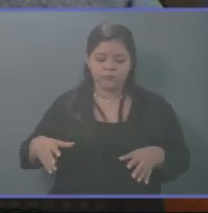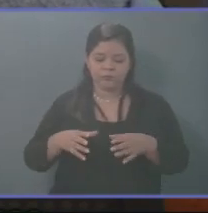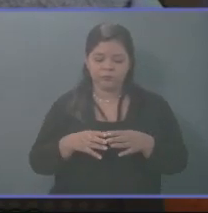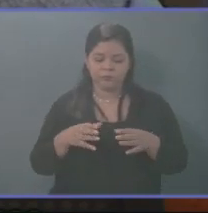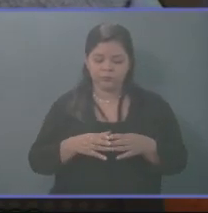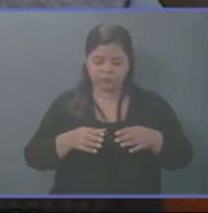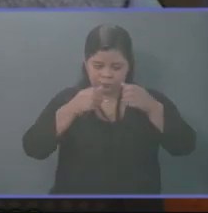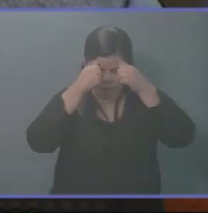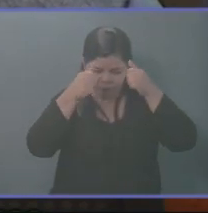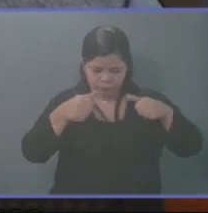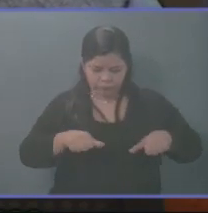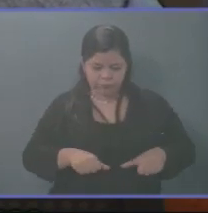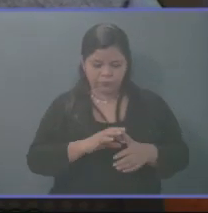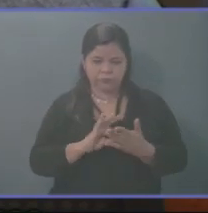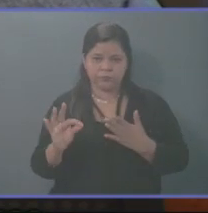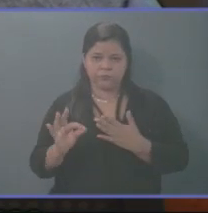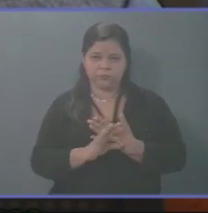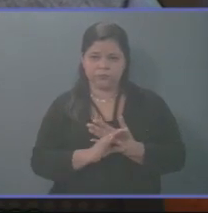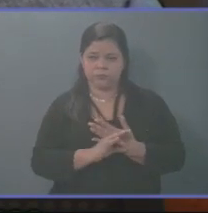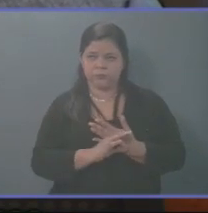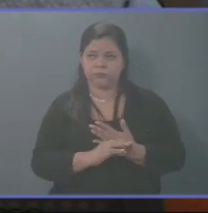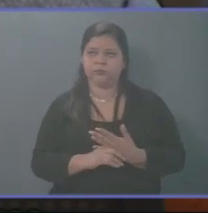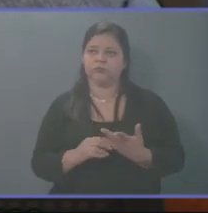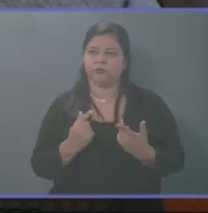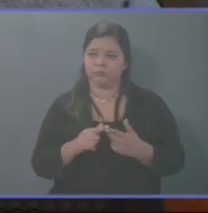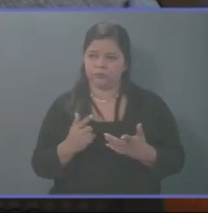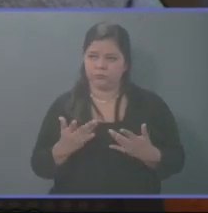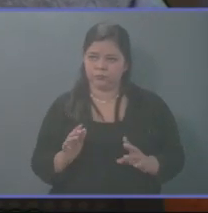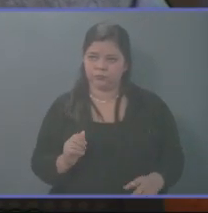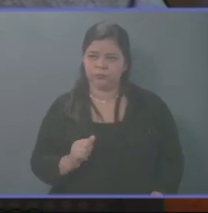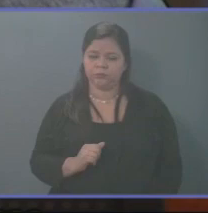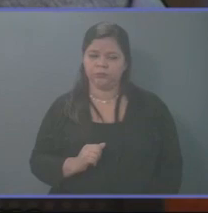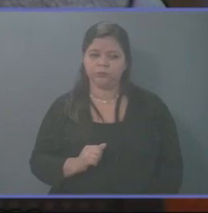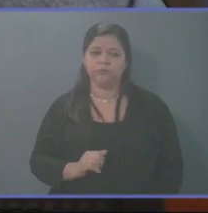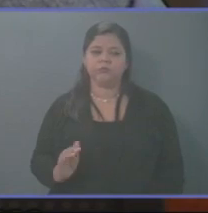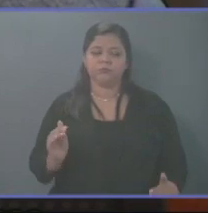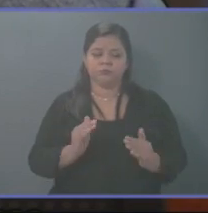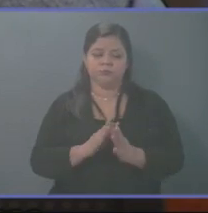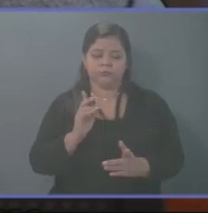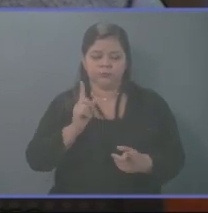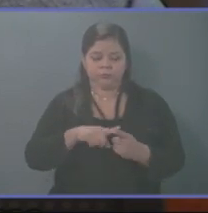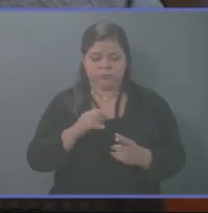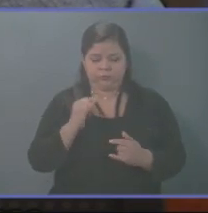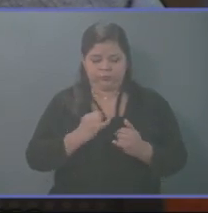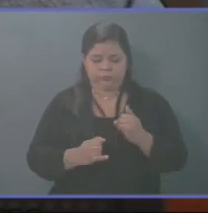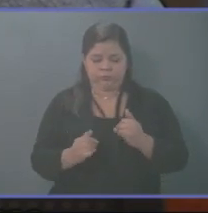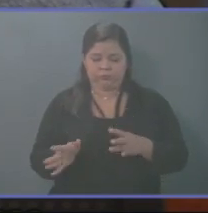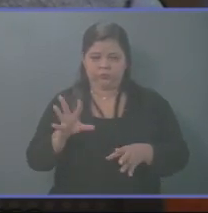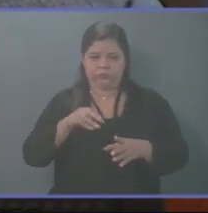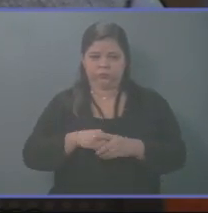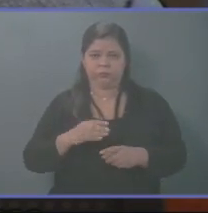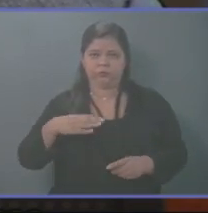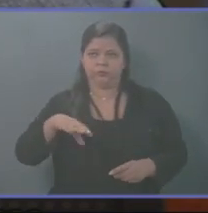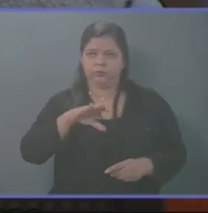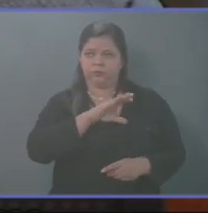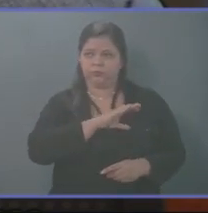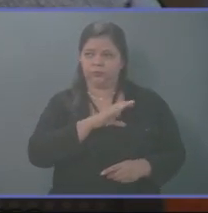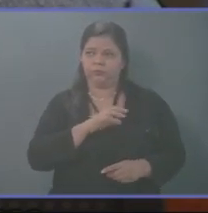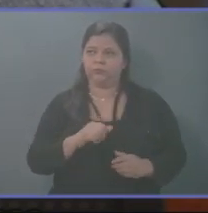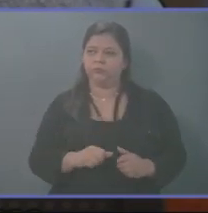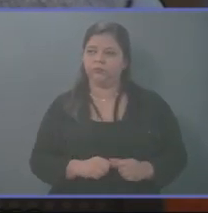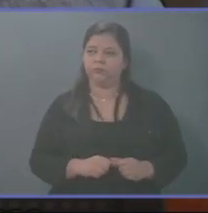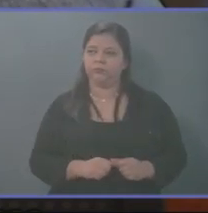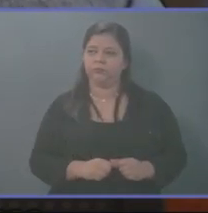de aprobar el proyecto de presupuesto de ingresos y egresos y finalmente con la integración del Consejo de Vigilancia de dicha